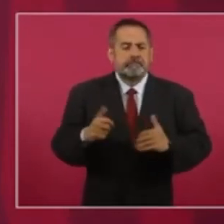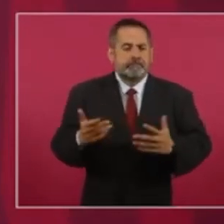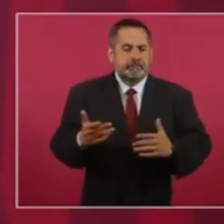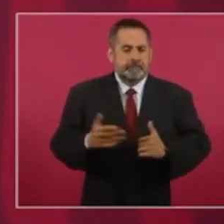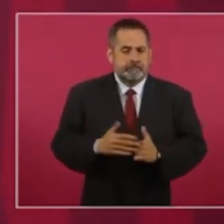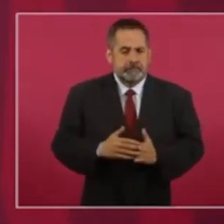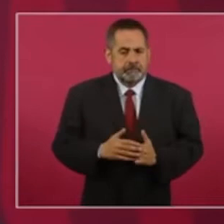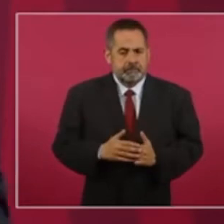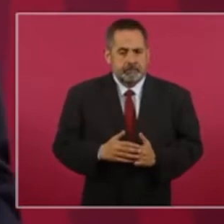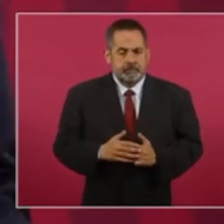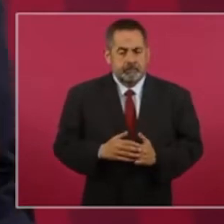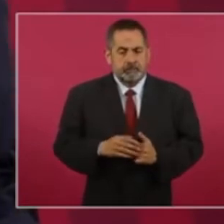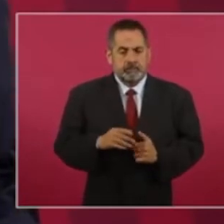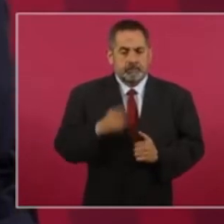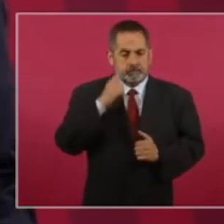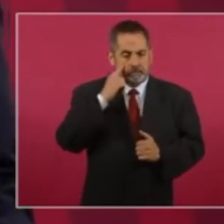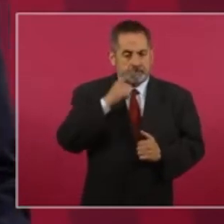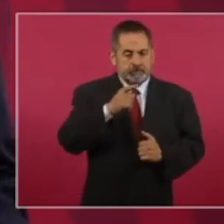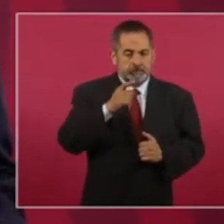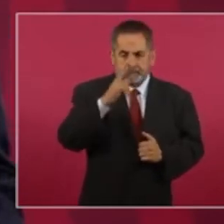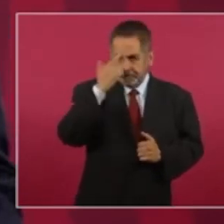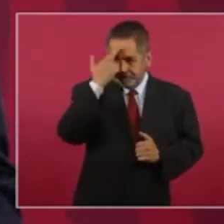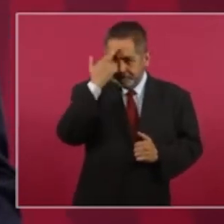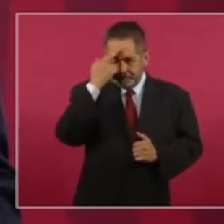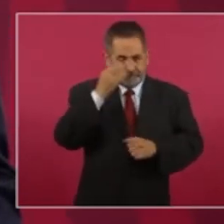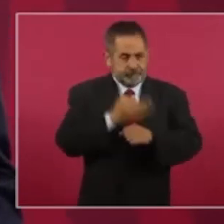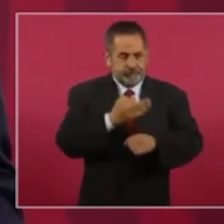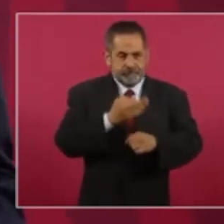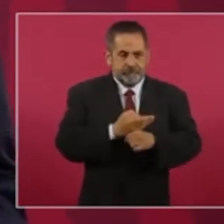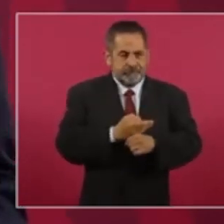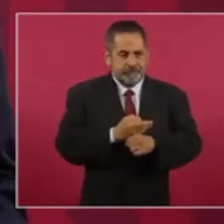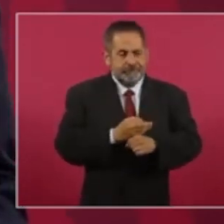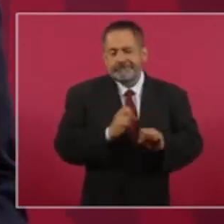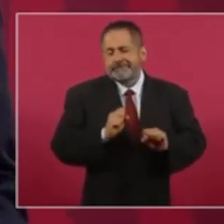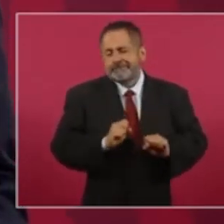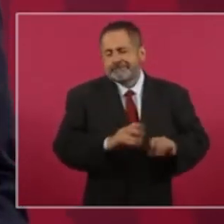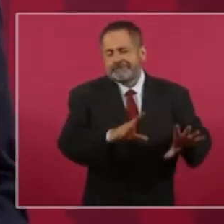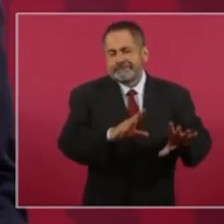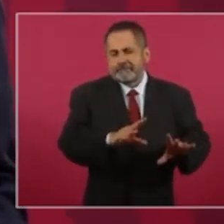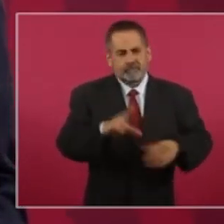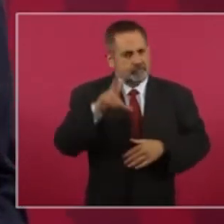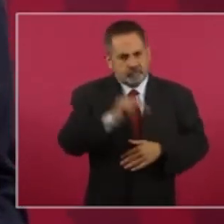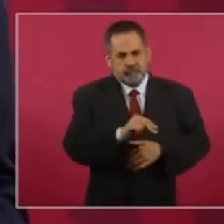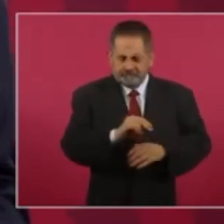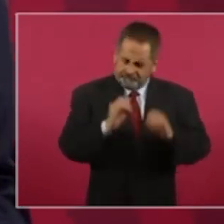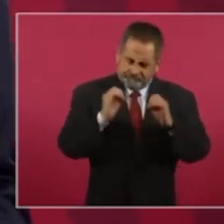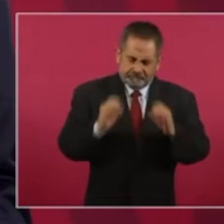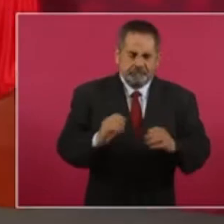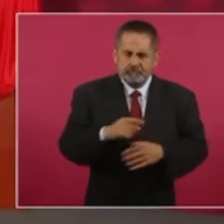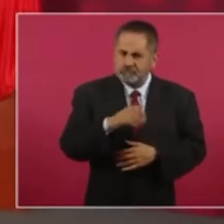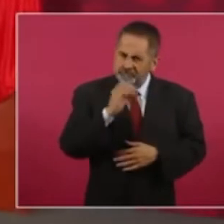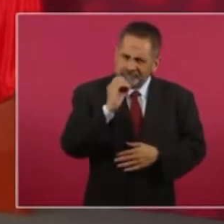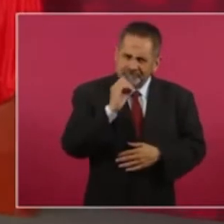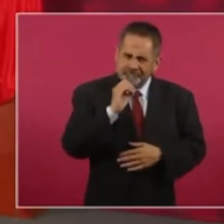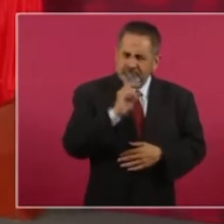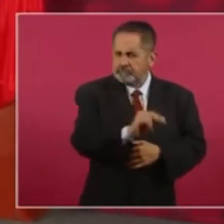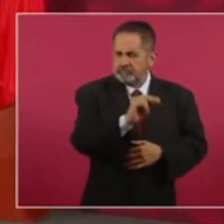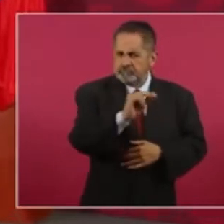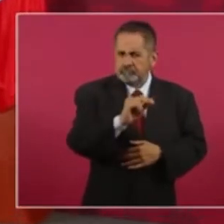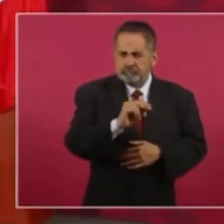Es la sección de cero impunidad, para que se